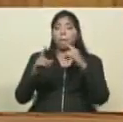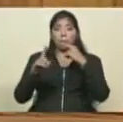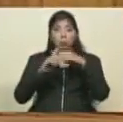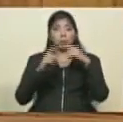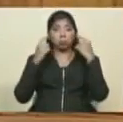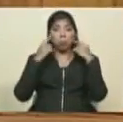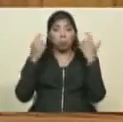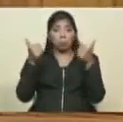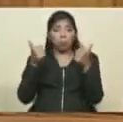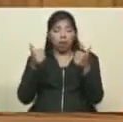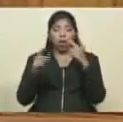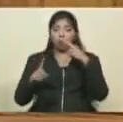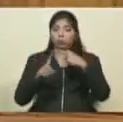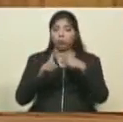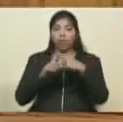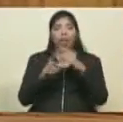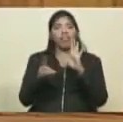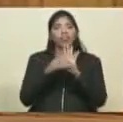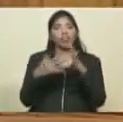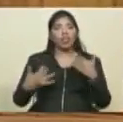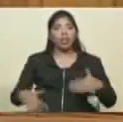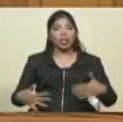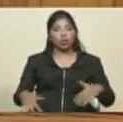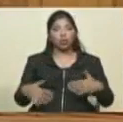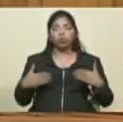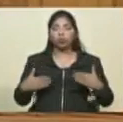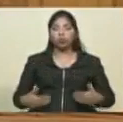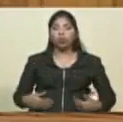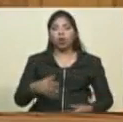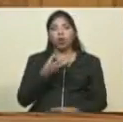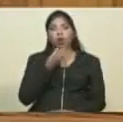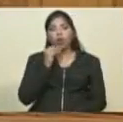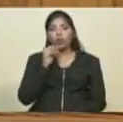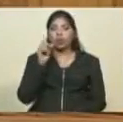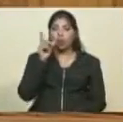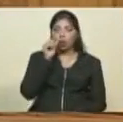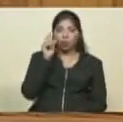el desarrollo de los derechos de las y los jóvenes de Venezuela.